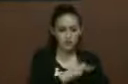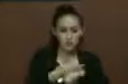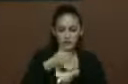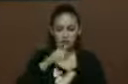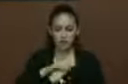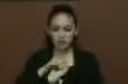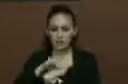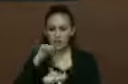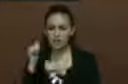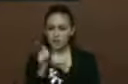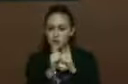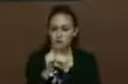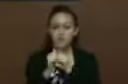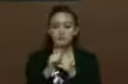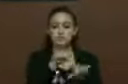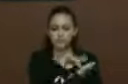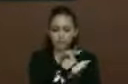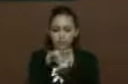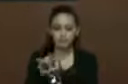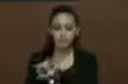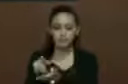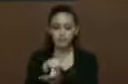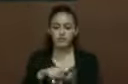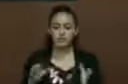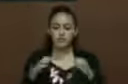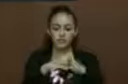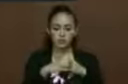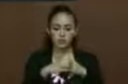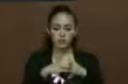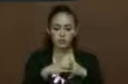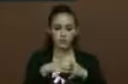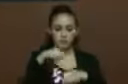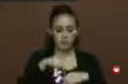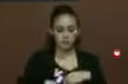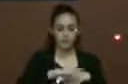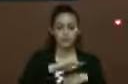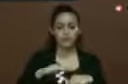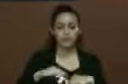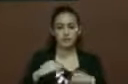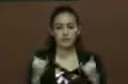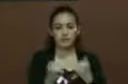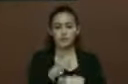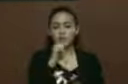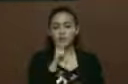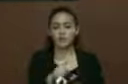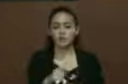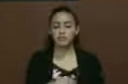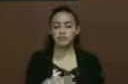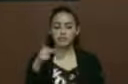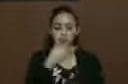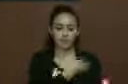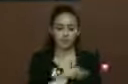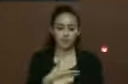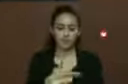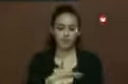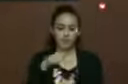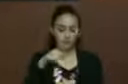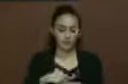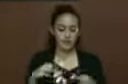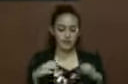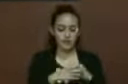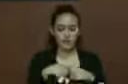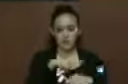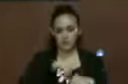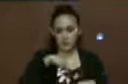amistades, de solidaridad de las comunidades, tanto de acá como de las familias acá con las familias que ya